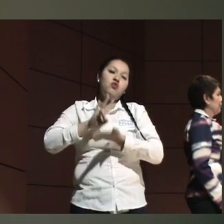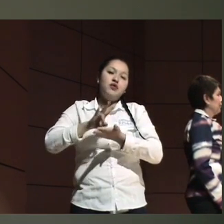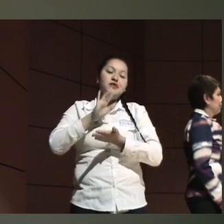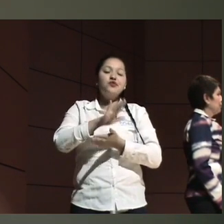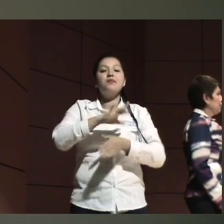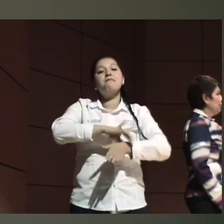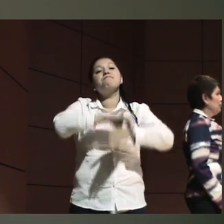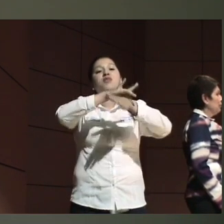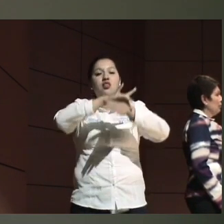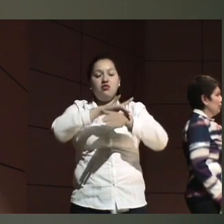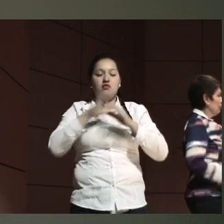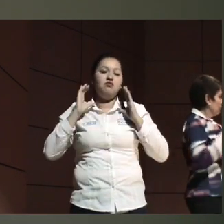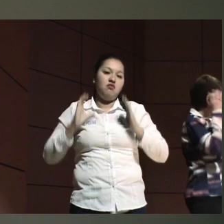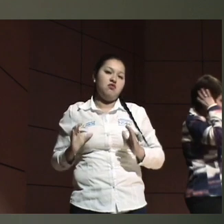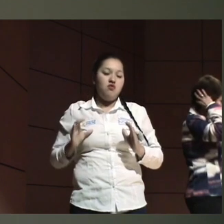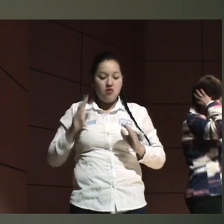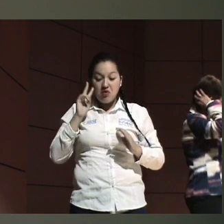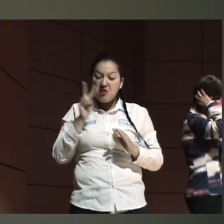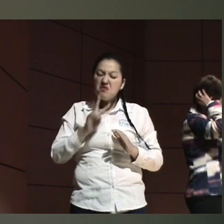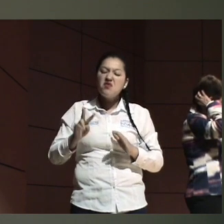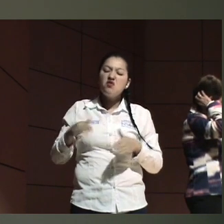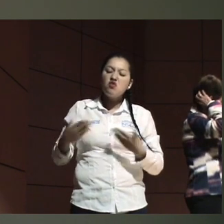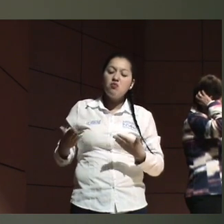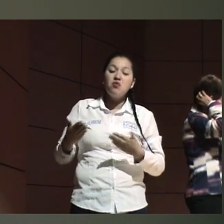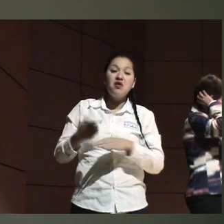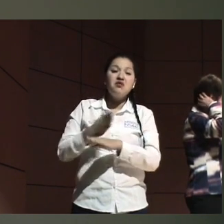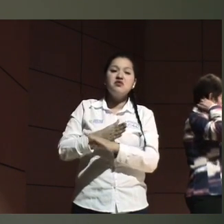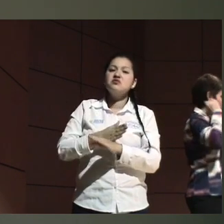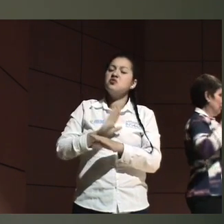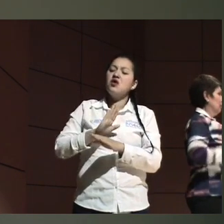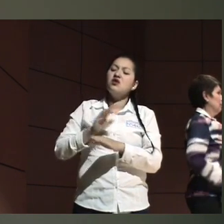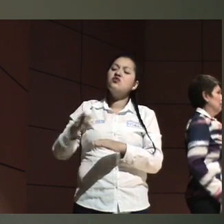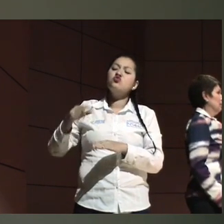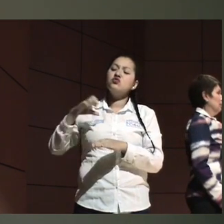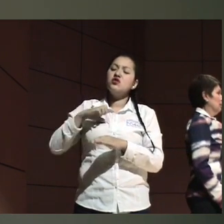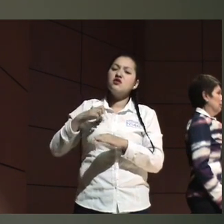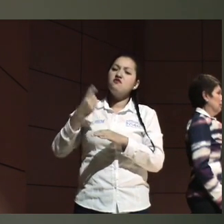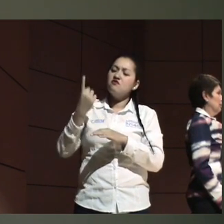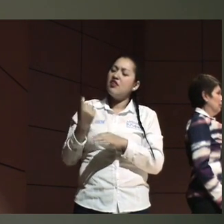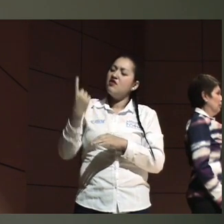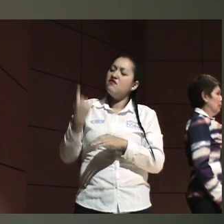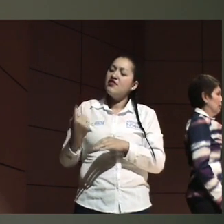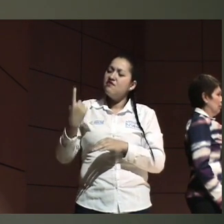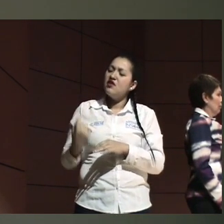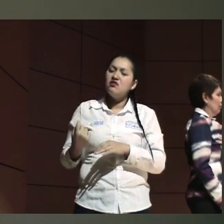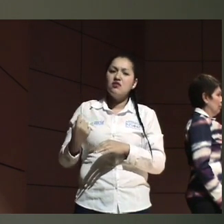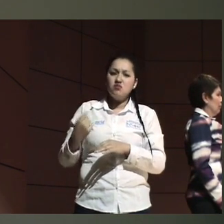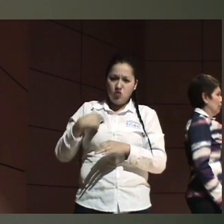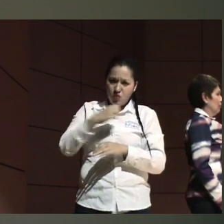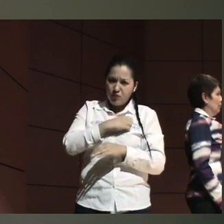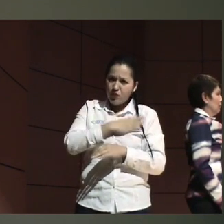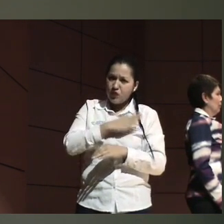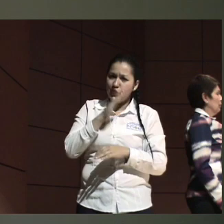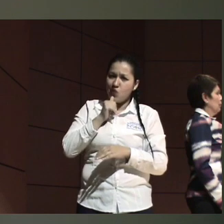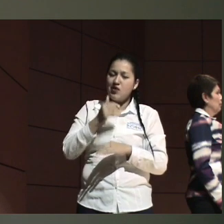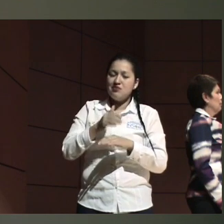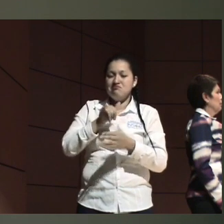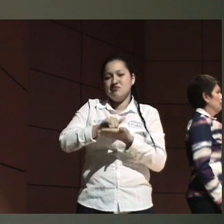en términos de carencia y no de oportunidad como ya varios de los conferencistas que nos antecedieron lo mencionaba